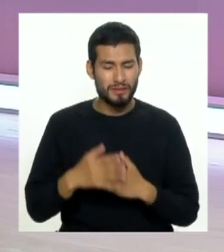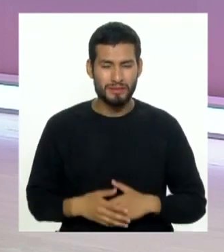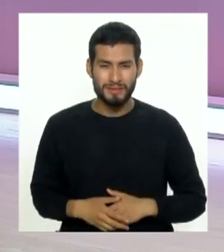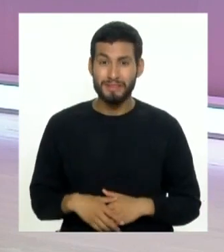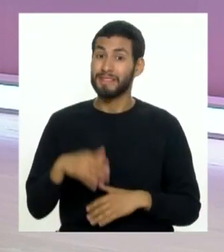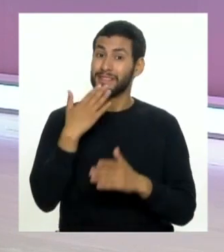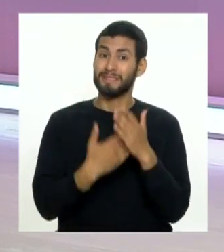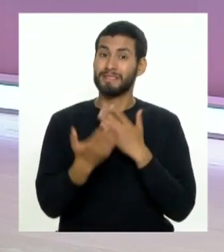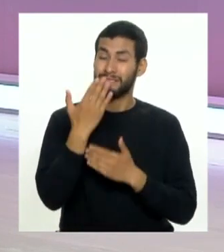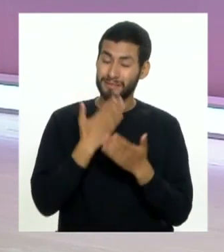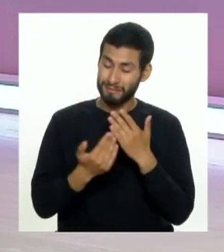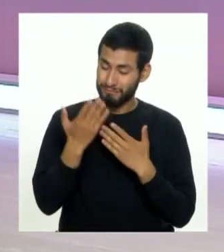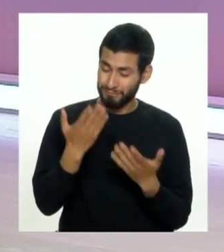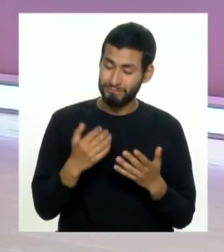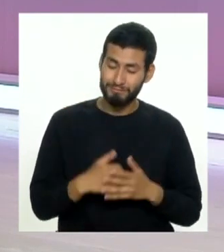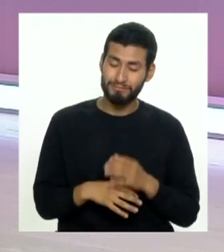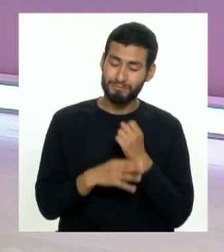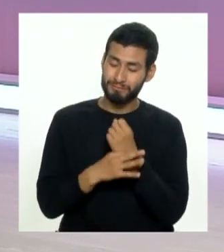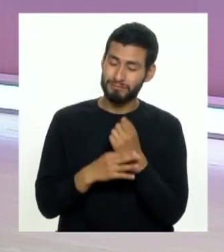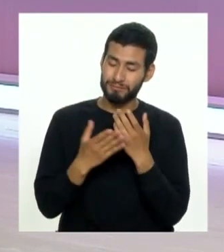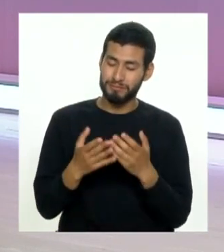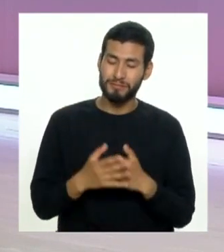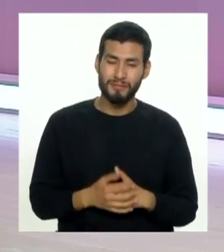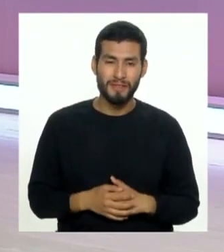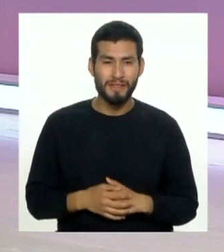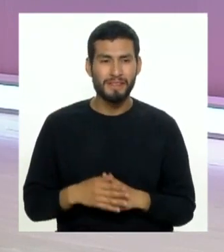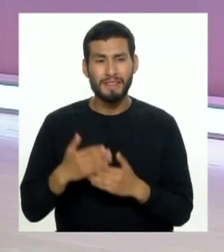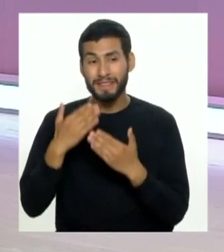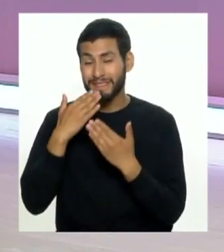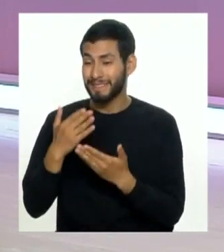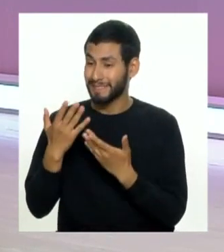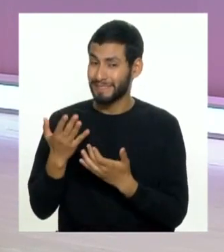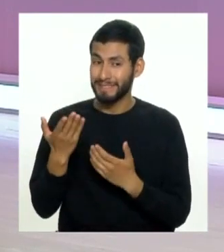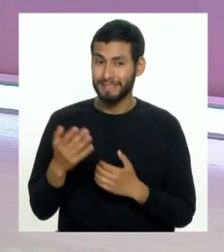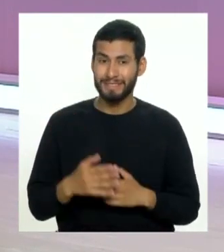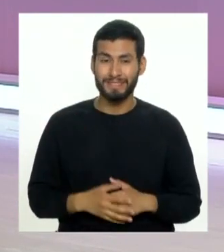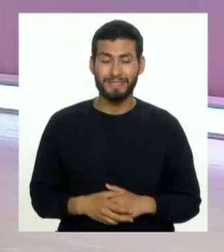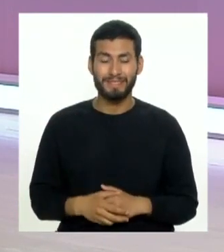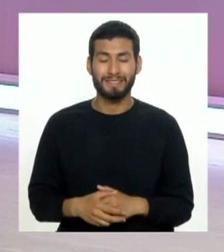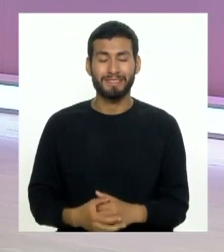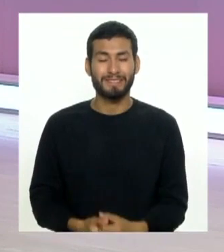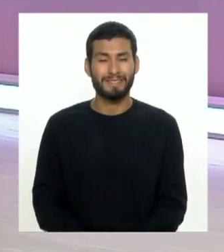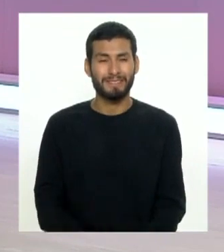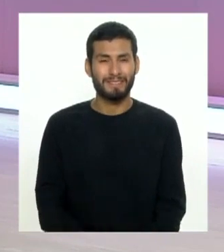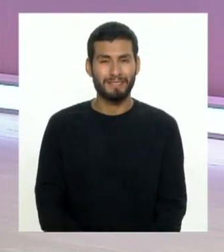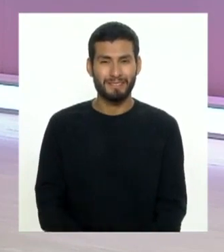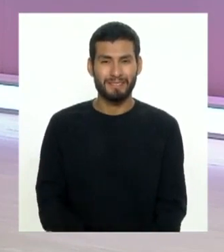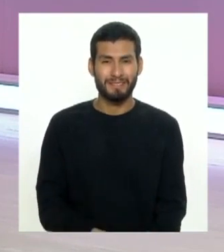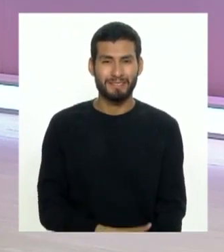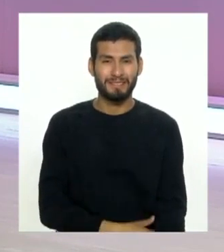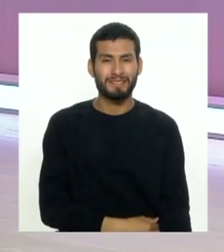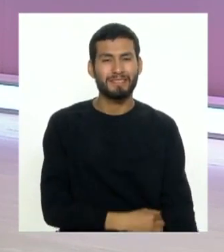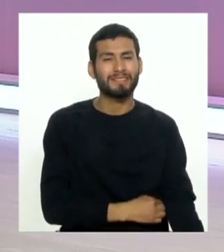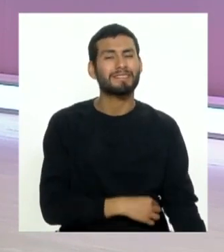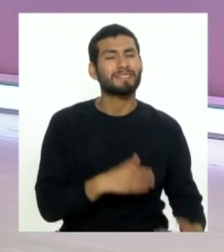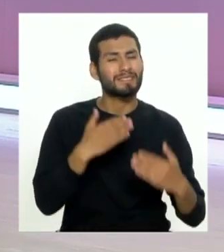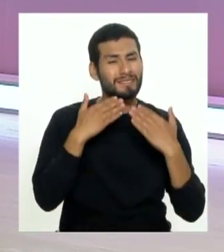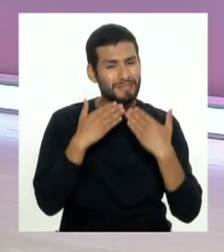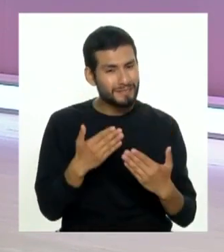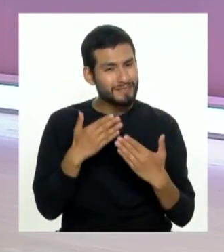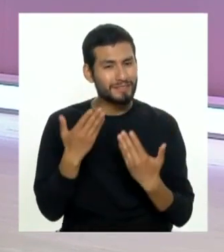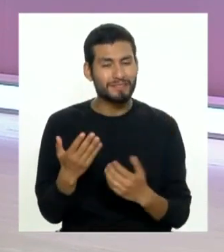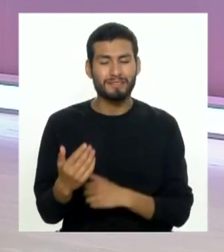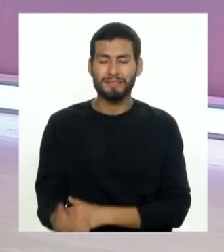Buenos días. Estaba esperando. Sí, muchas gracias por la espera. Por agradezco la buena exposición.